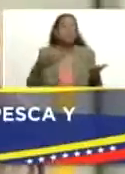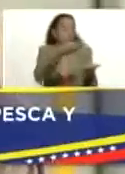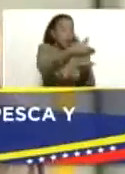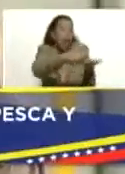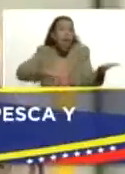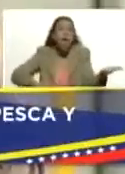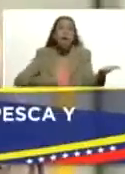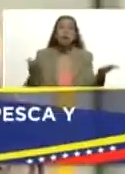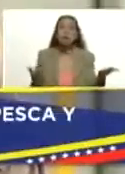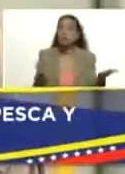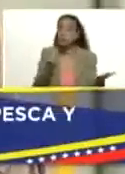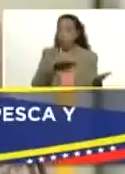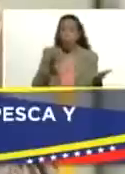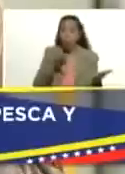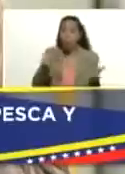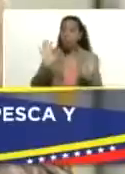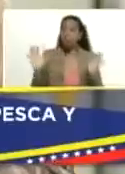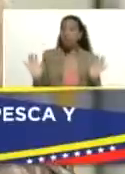Si no, no comen pescado hoy.